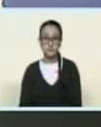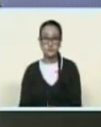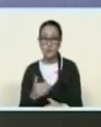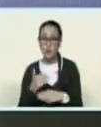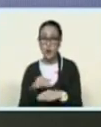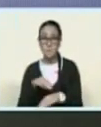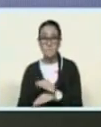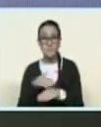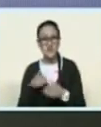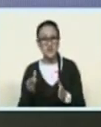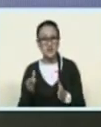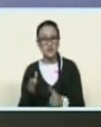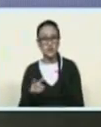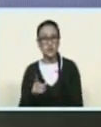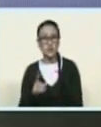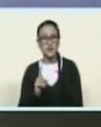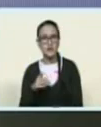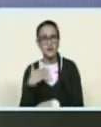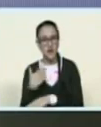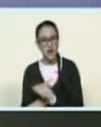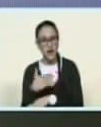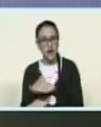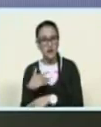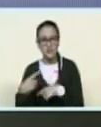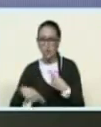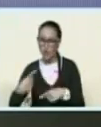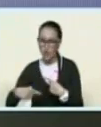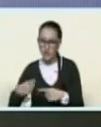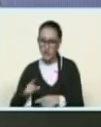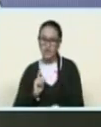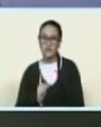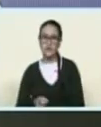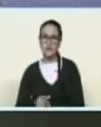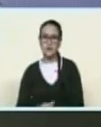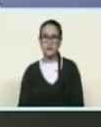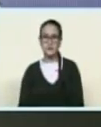ministros, tienen que estar en la calle todos los días